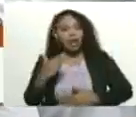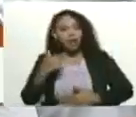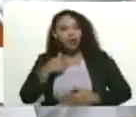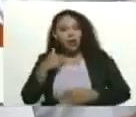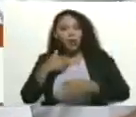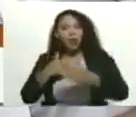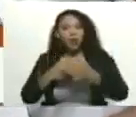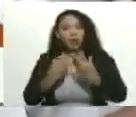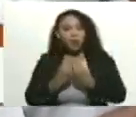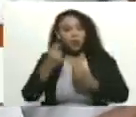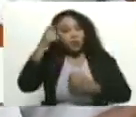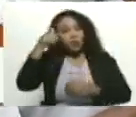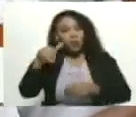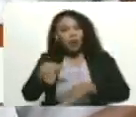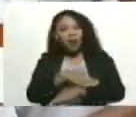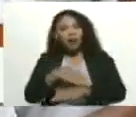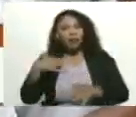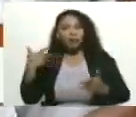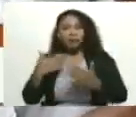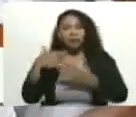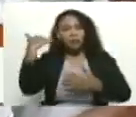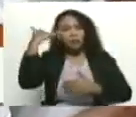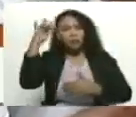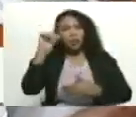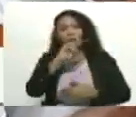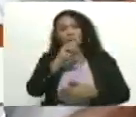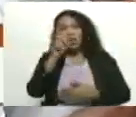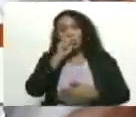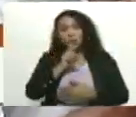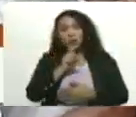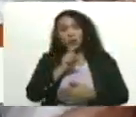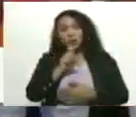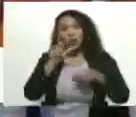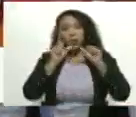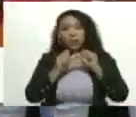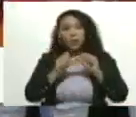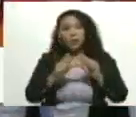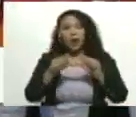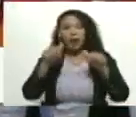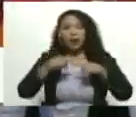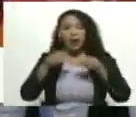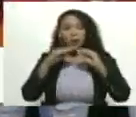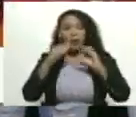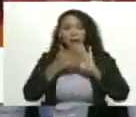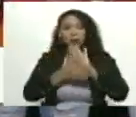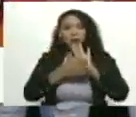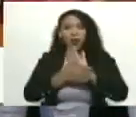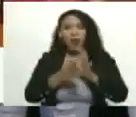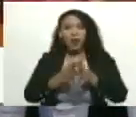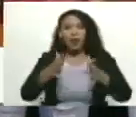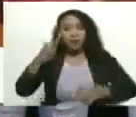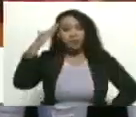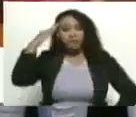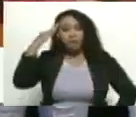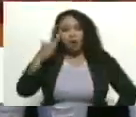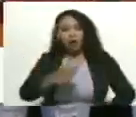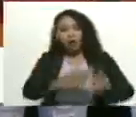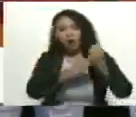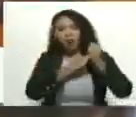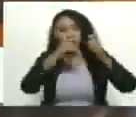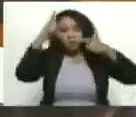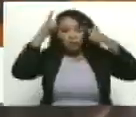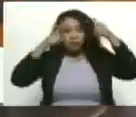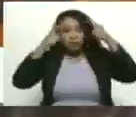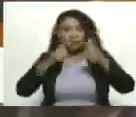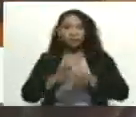junto al pueblo por años. Miren, pasarán 200 años y aquí seguiremos nosotros hablando del gran comandante, comandante Hugo